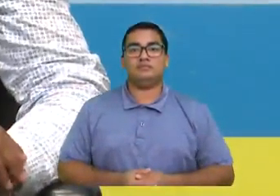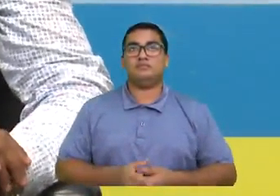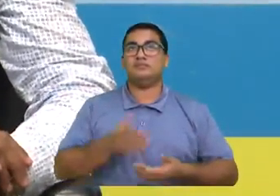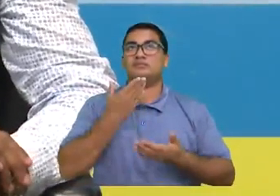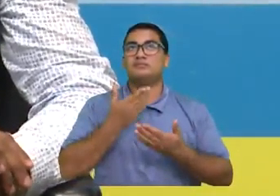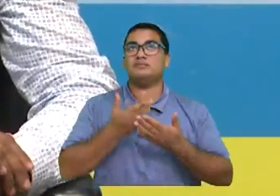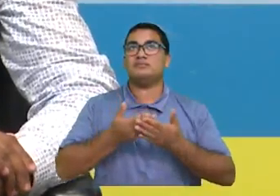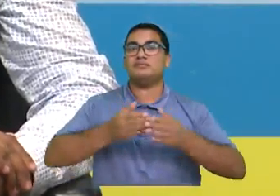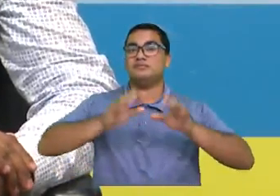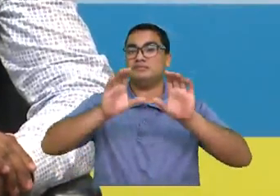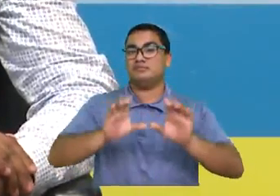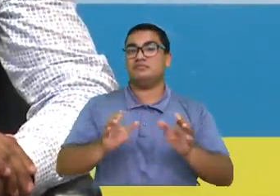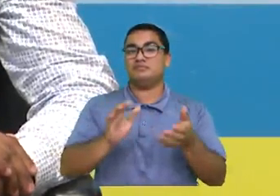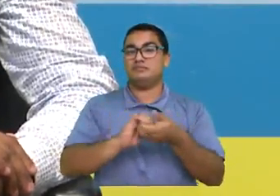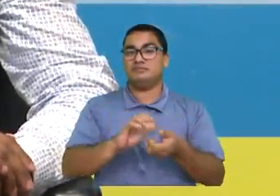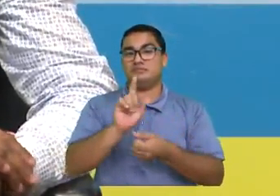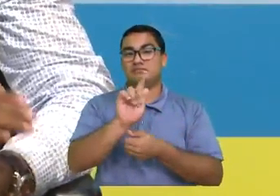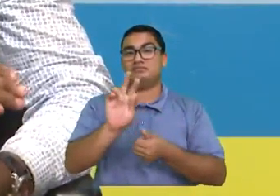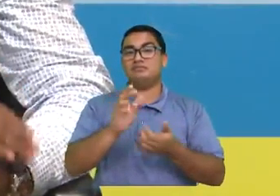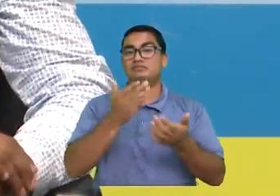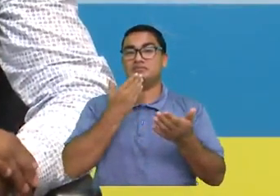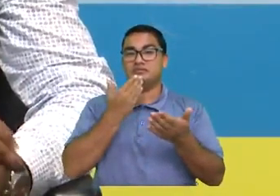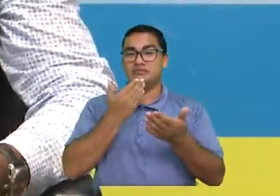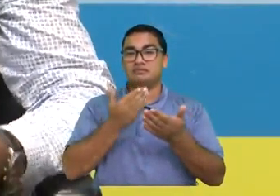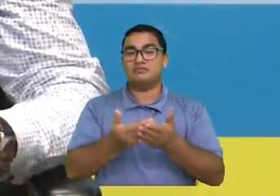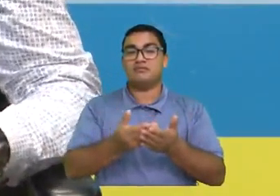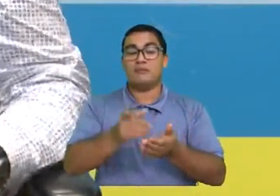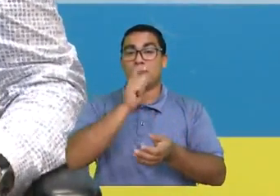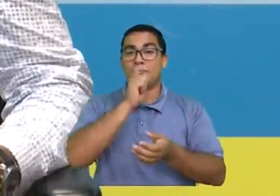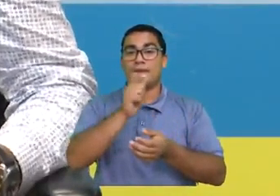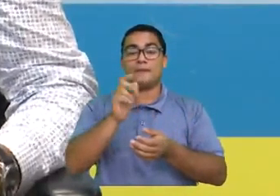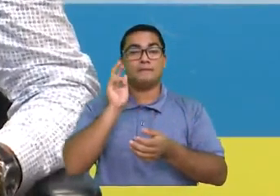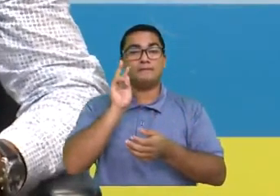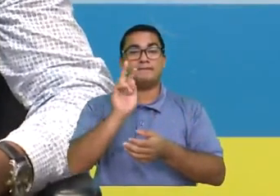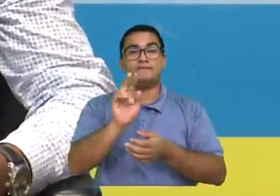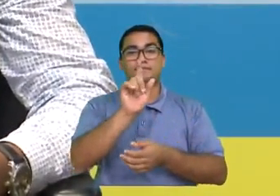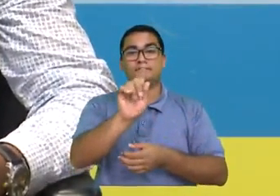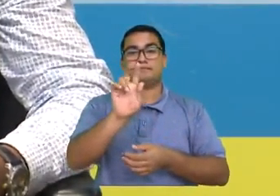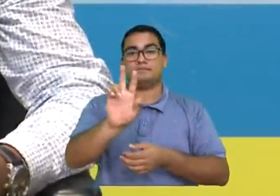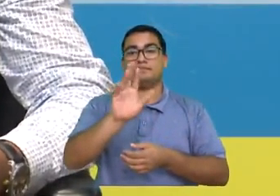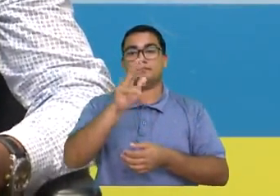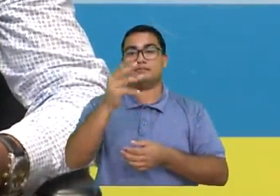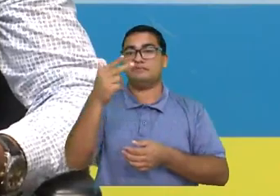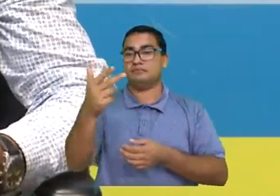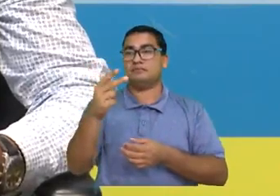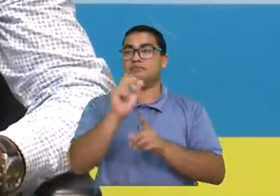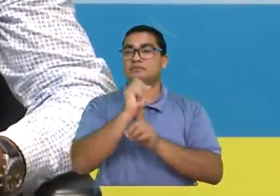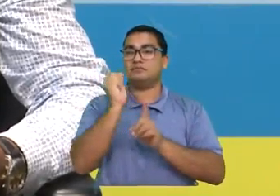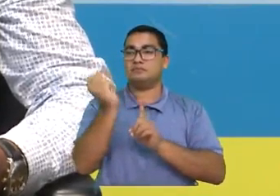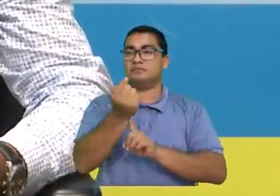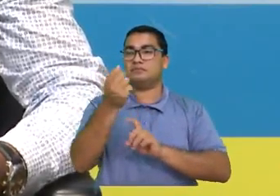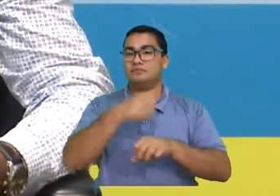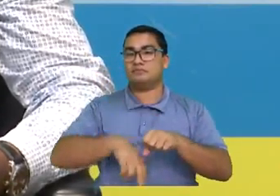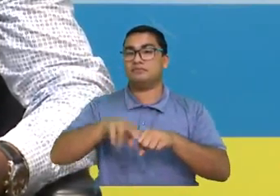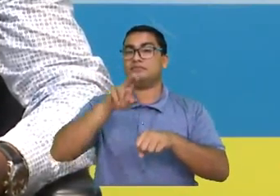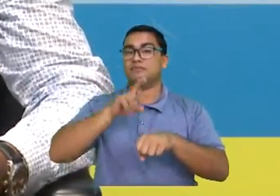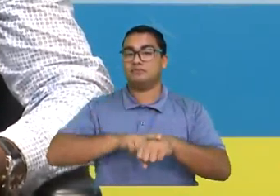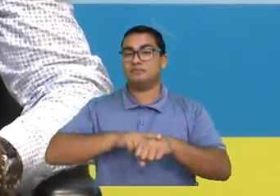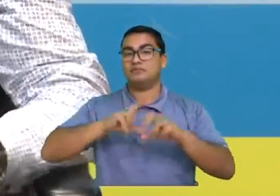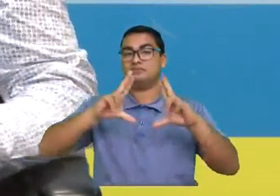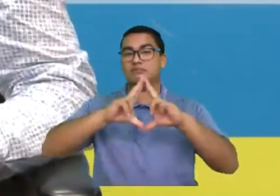Buenas tardes, amigos televidentes. Muchas gracias por su fiel sintonía al canal 98, el canal parlamentario, el canal de la